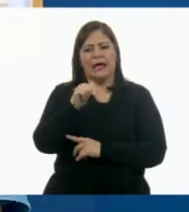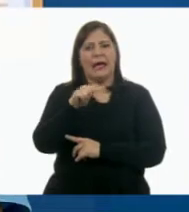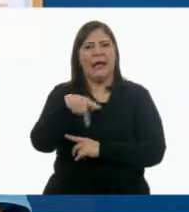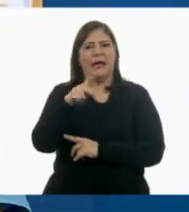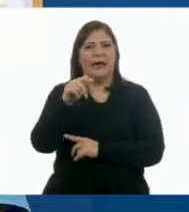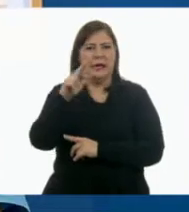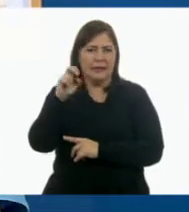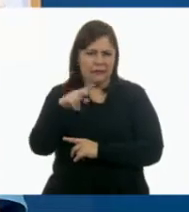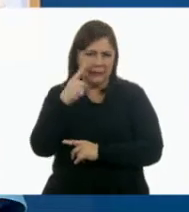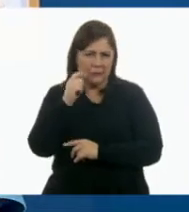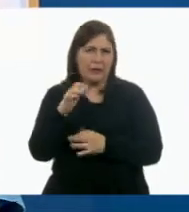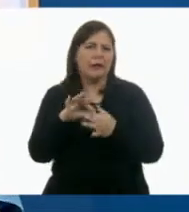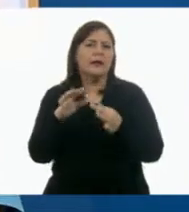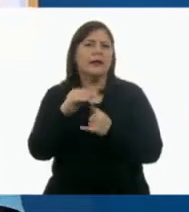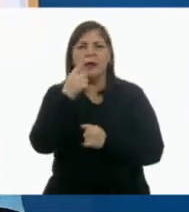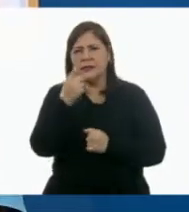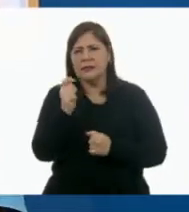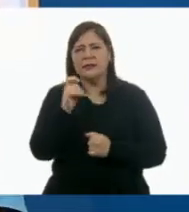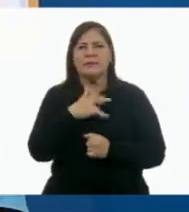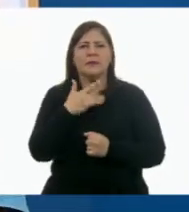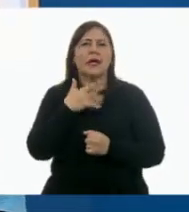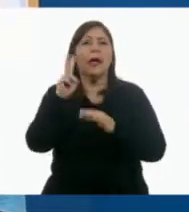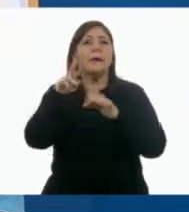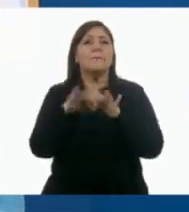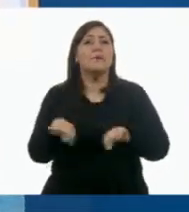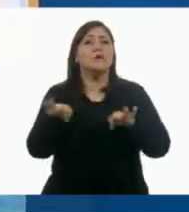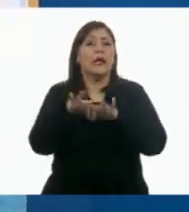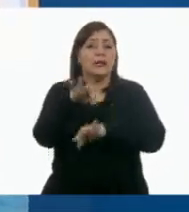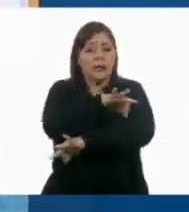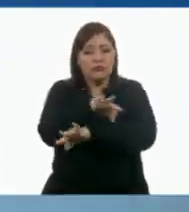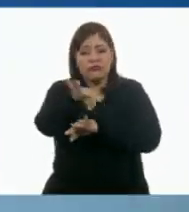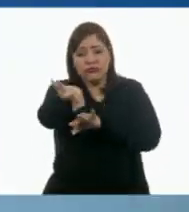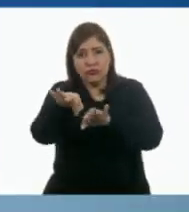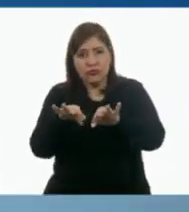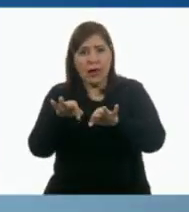la importancia de las líneas en la arquitectura. Vamos a ver.